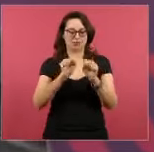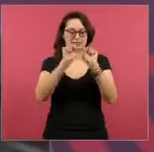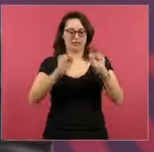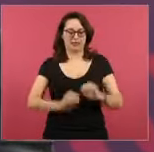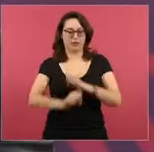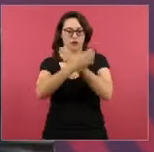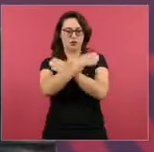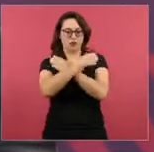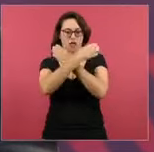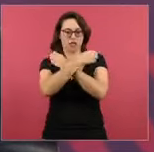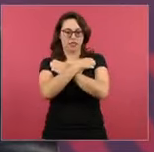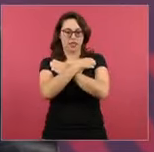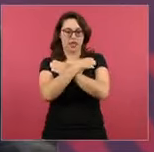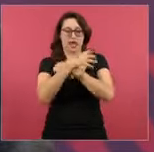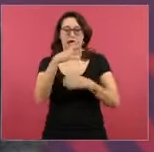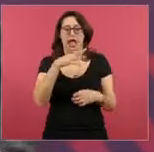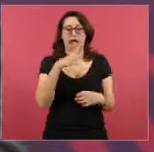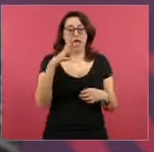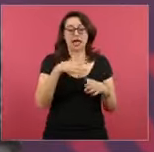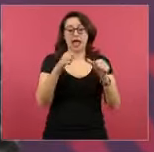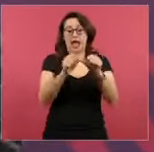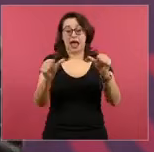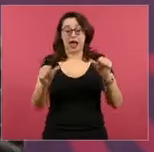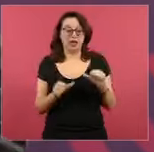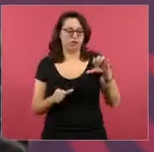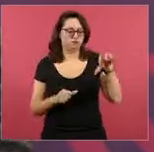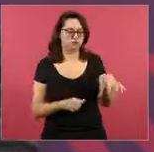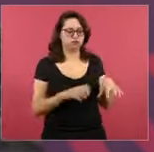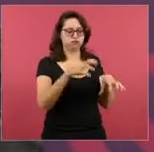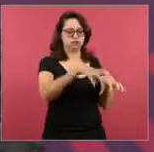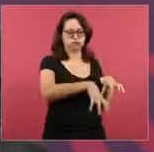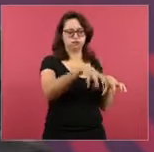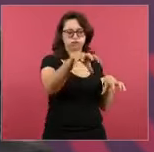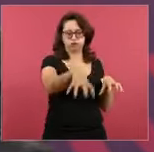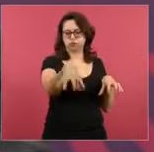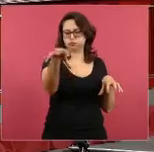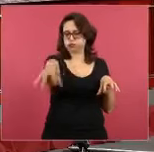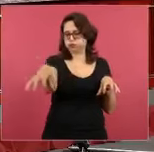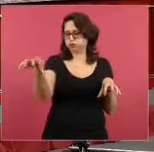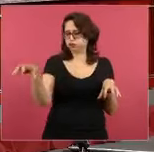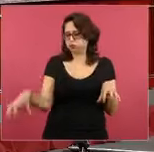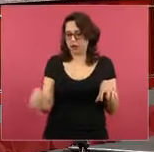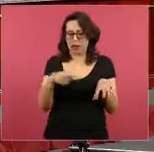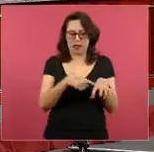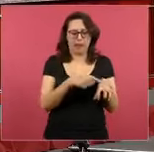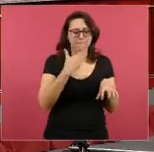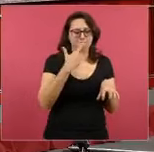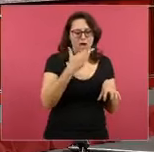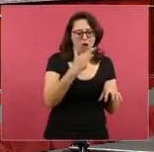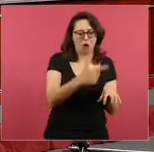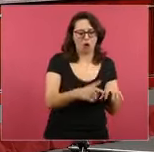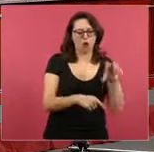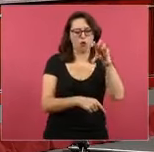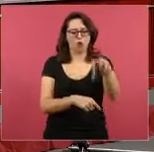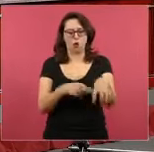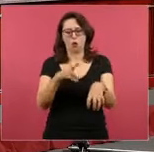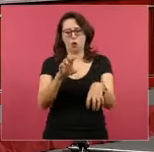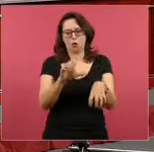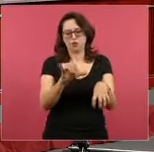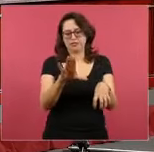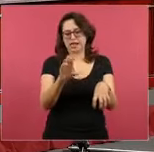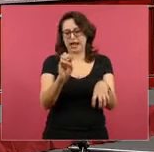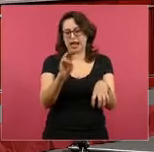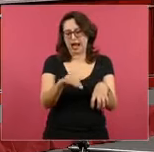una parte tenemos Mejoredu, tenemos UCICAM, que exige algo para la promoción docente, y por otra parte